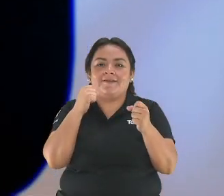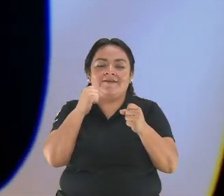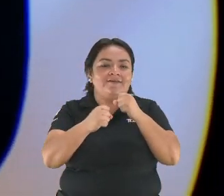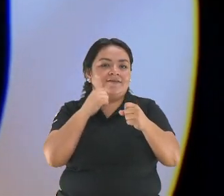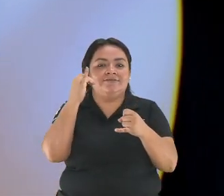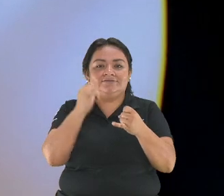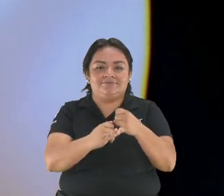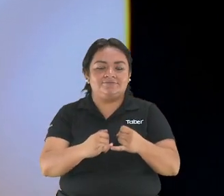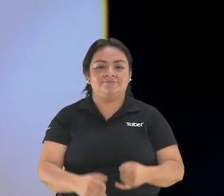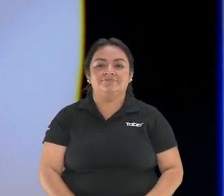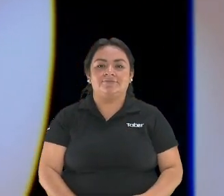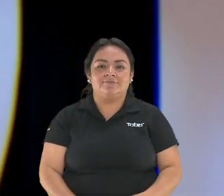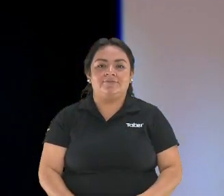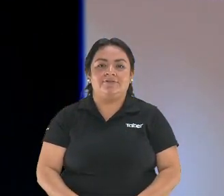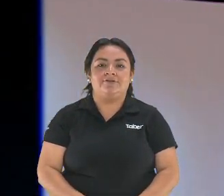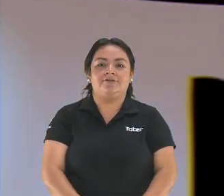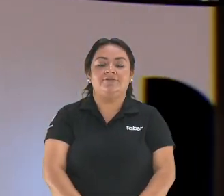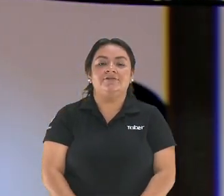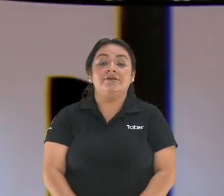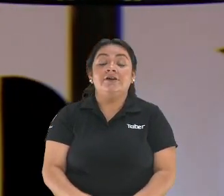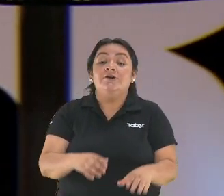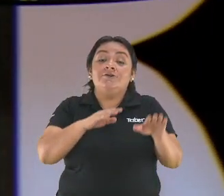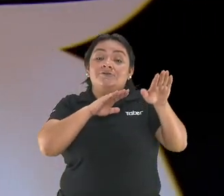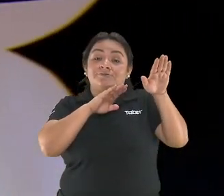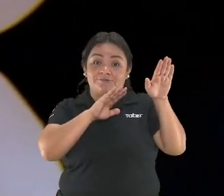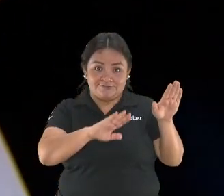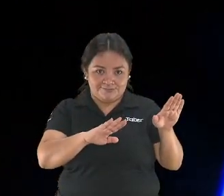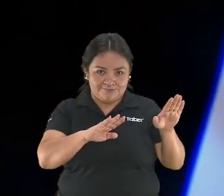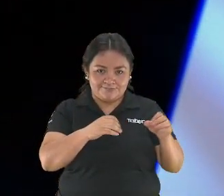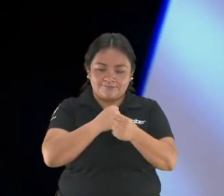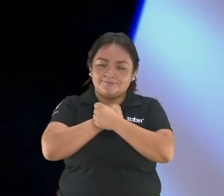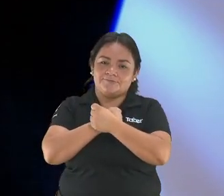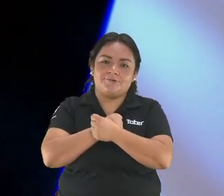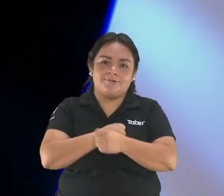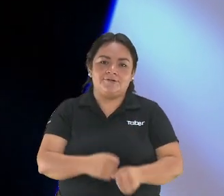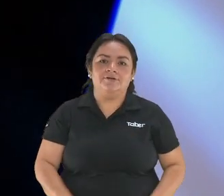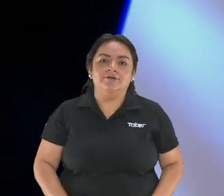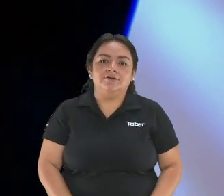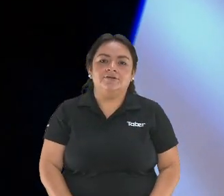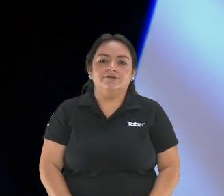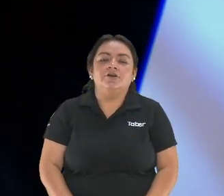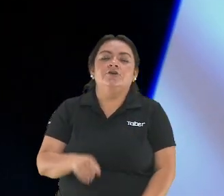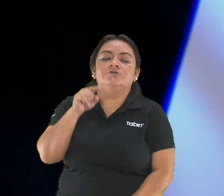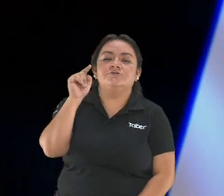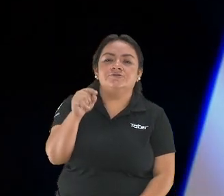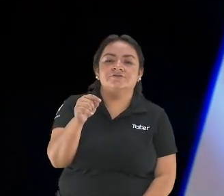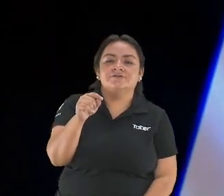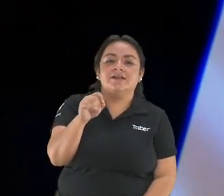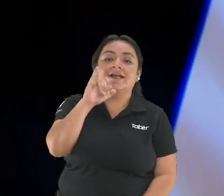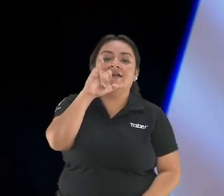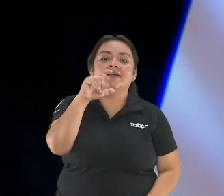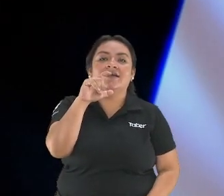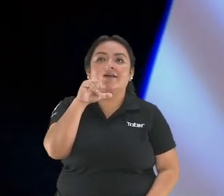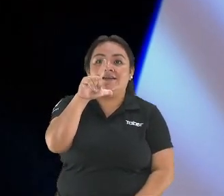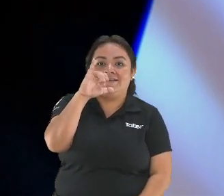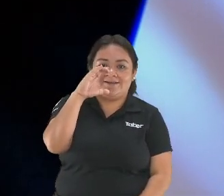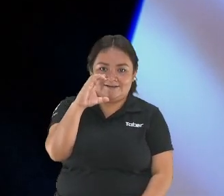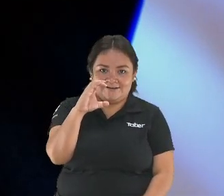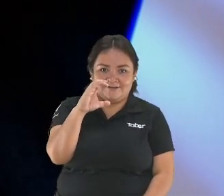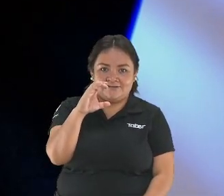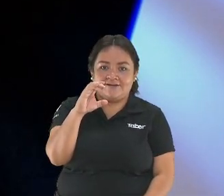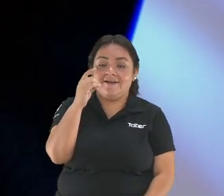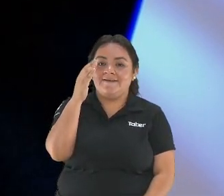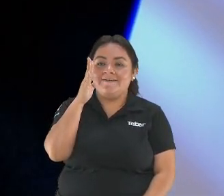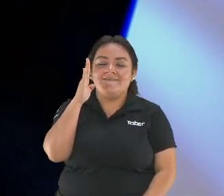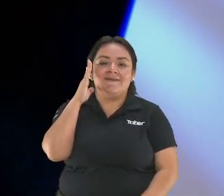hasta el final con mucho respeto con mucho amor lo digo si usted se dice el licenciado y no ha terminado la